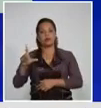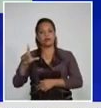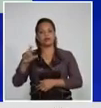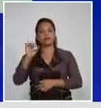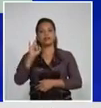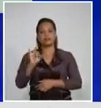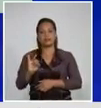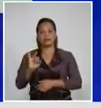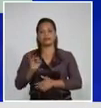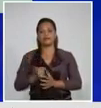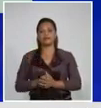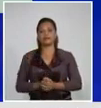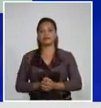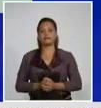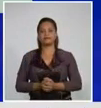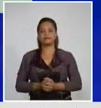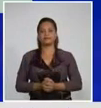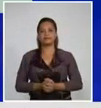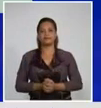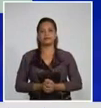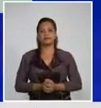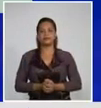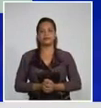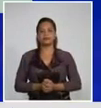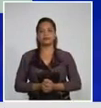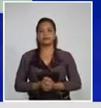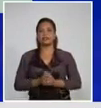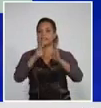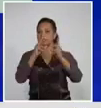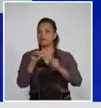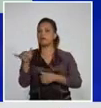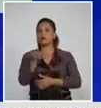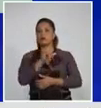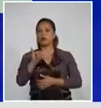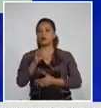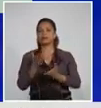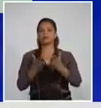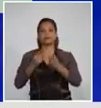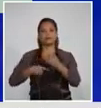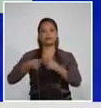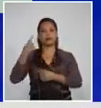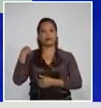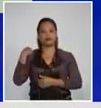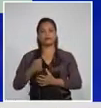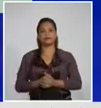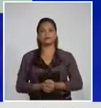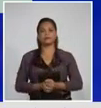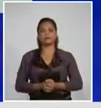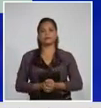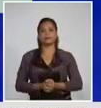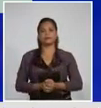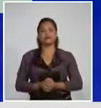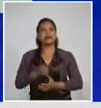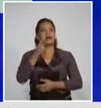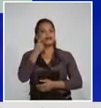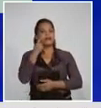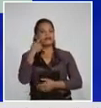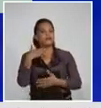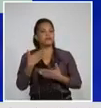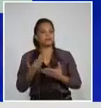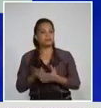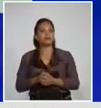ayer, cifra igual a la jornada anterior, que además demuestra que ha